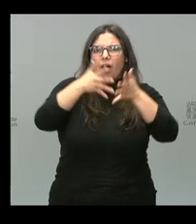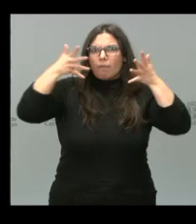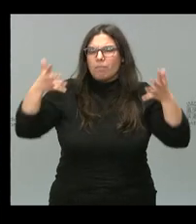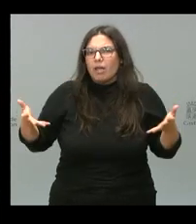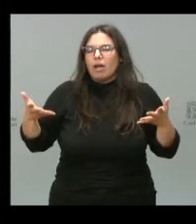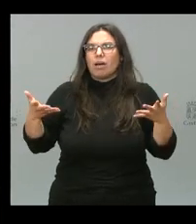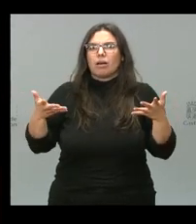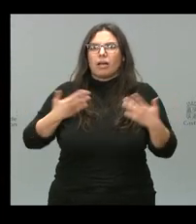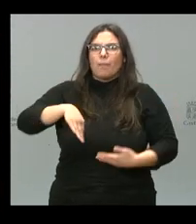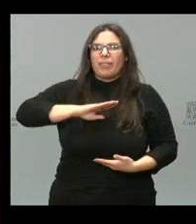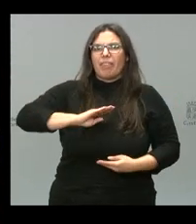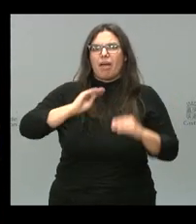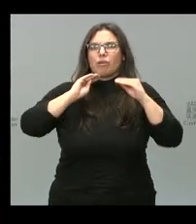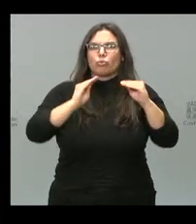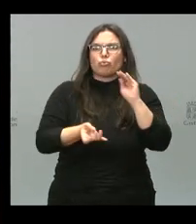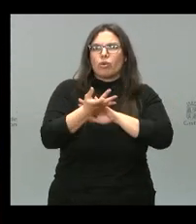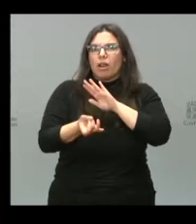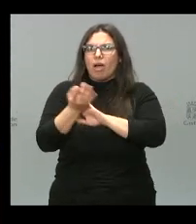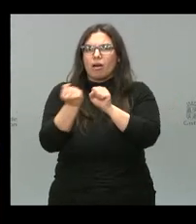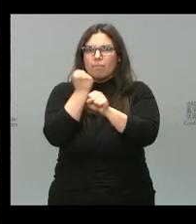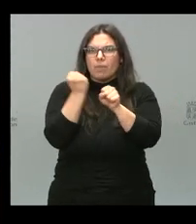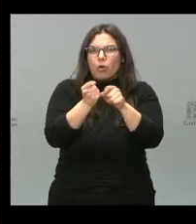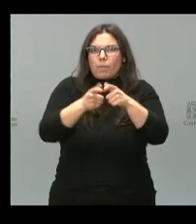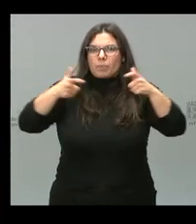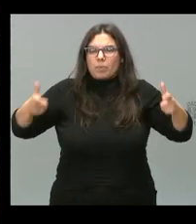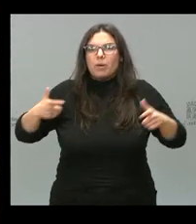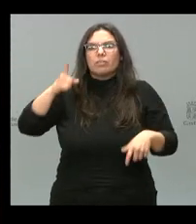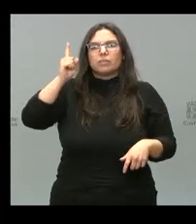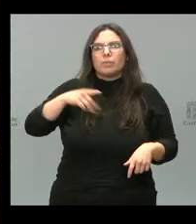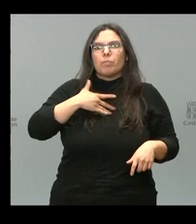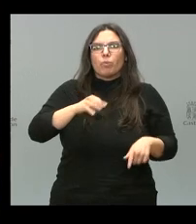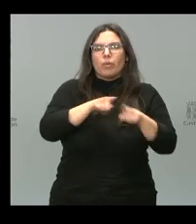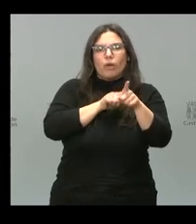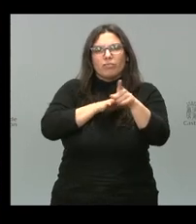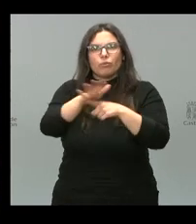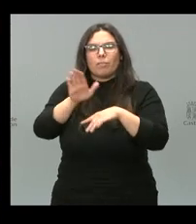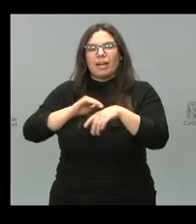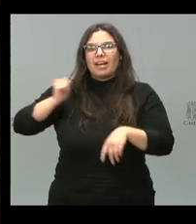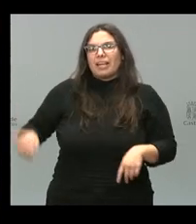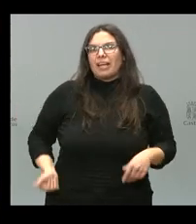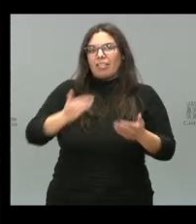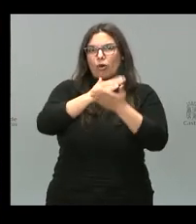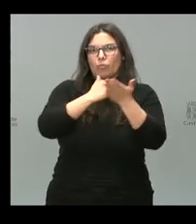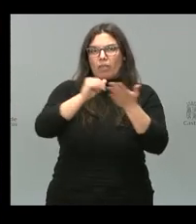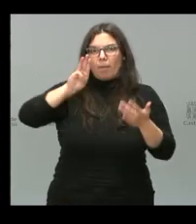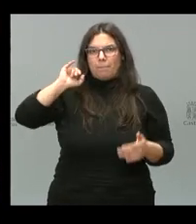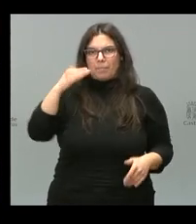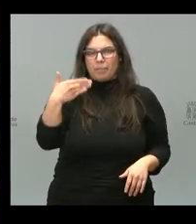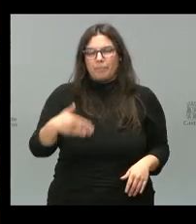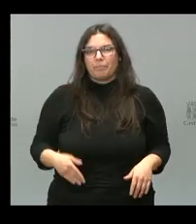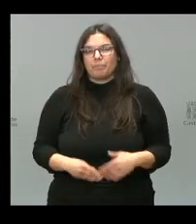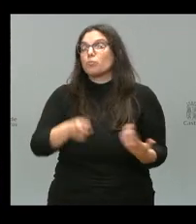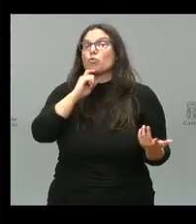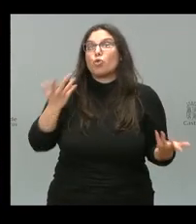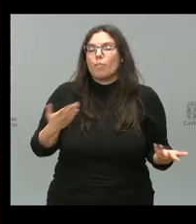su capacidad de creación de empleo y de aportar el producto interior bruto de nuestra comunidad Autónoma cómo